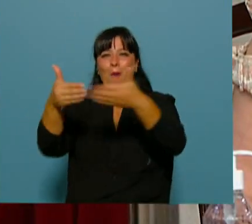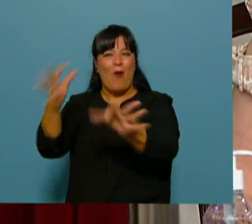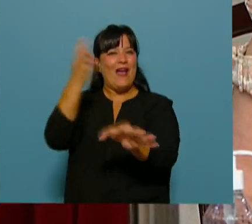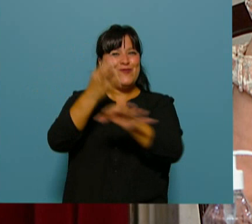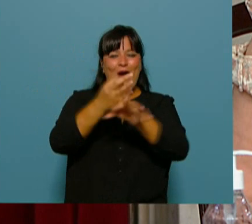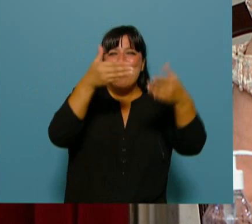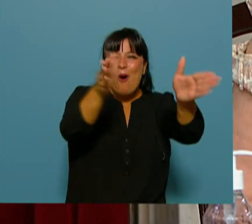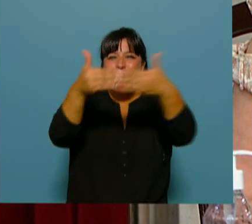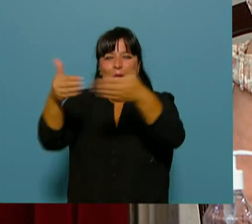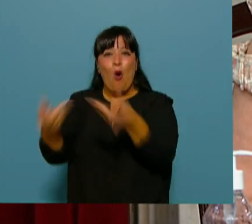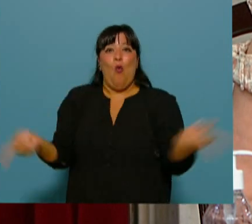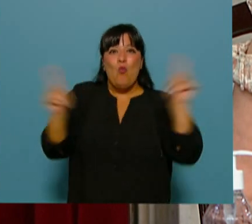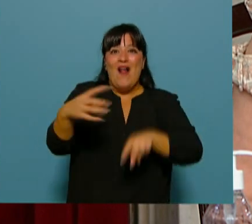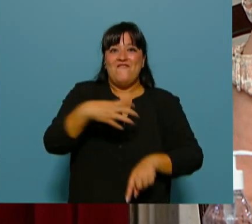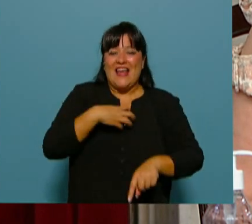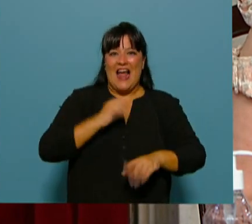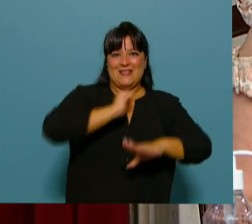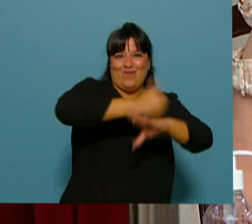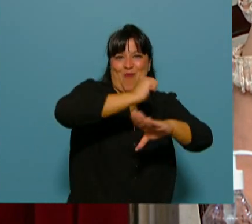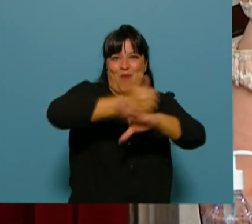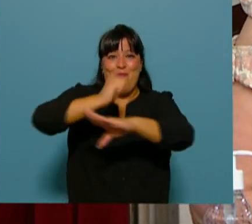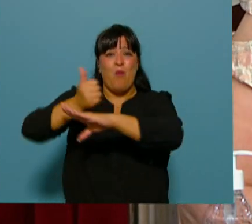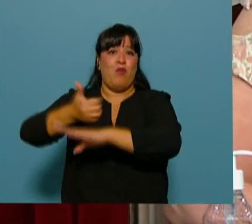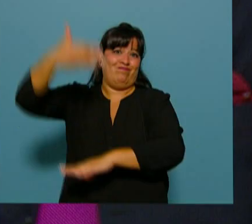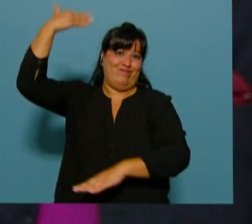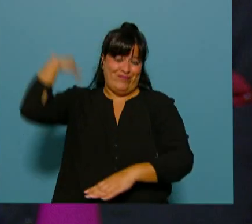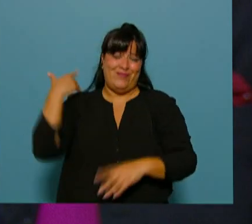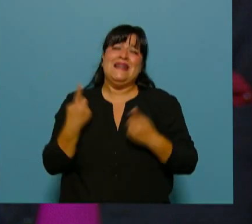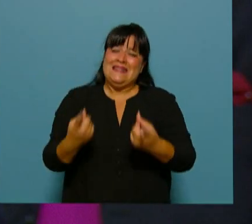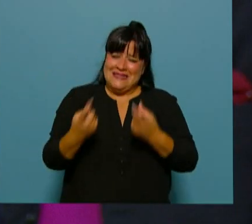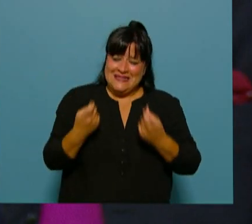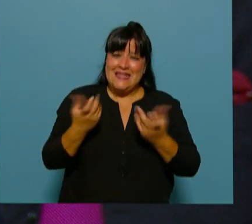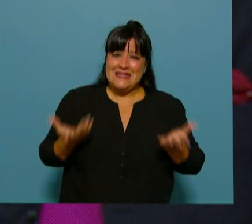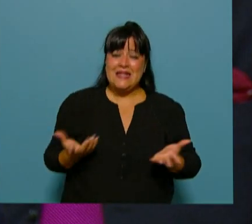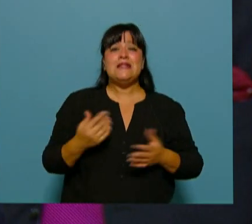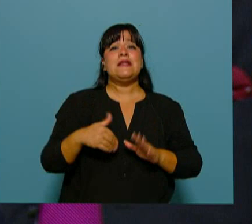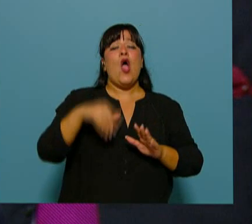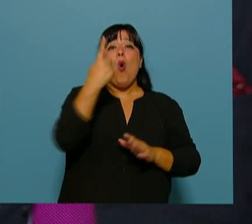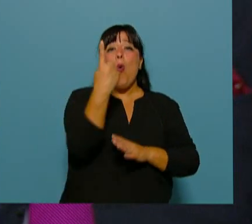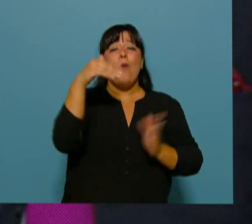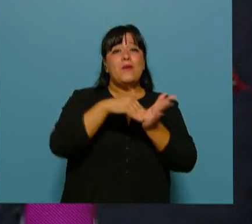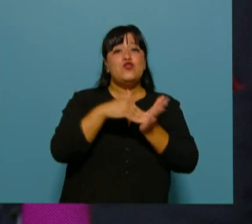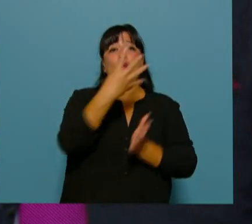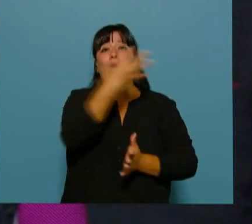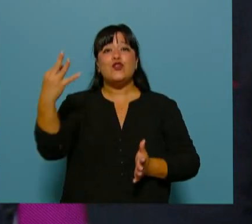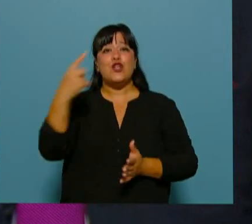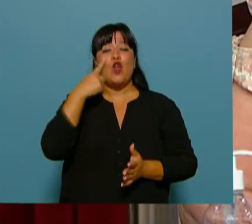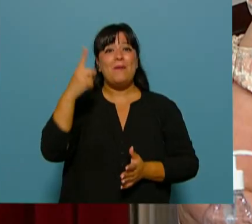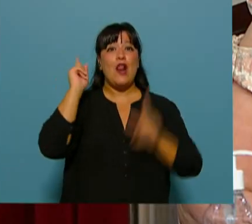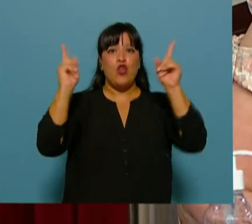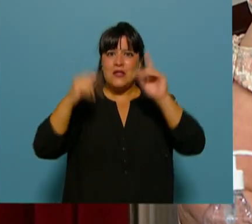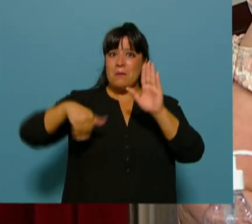escuelas. Vuelven las clases presenciales que hacían tanta falta. Más de 1.400.000 docentes